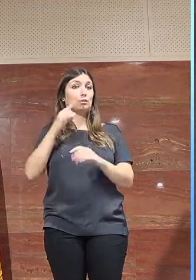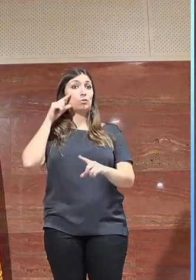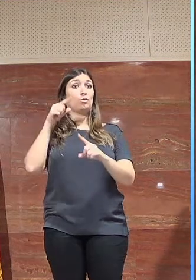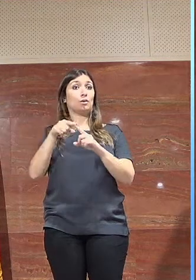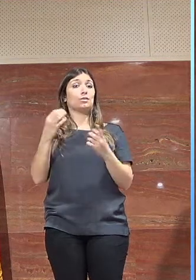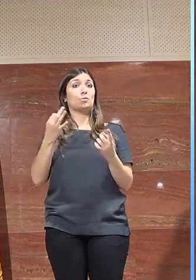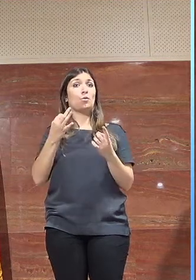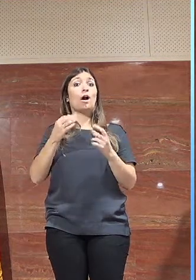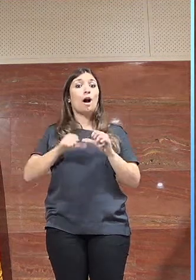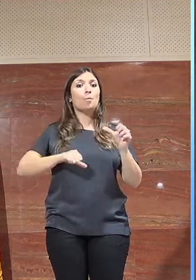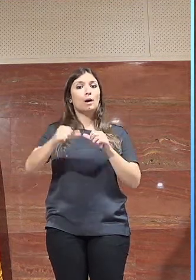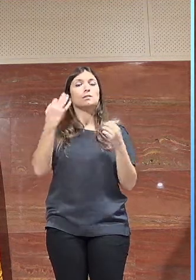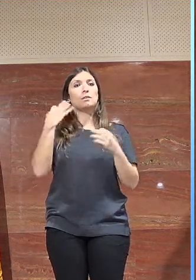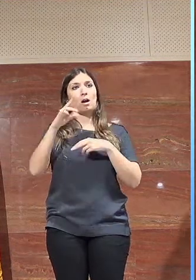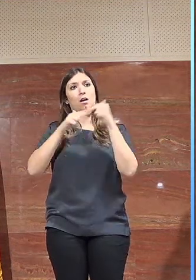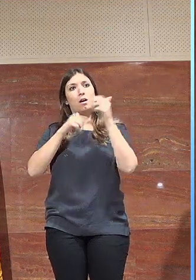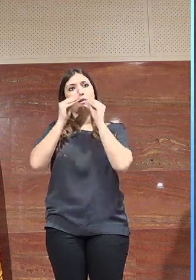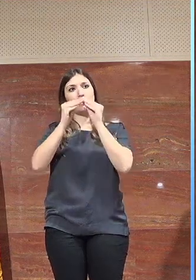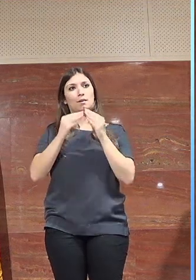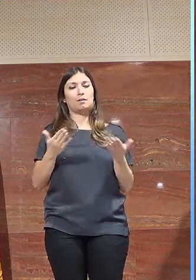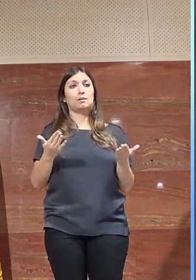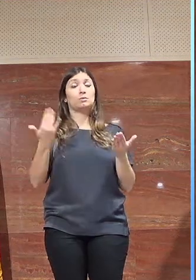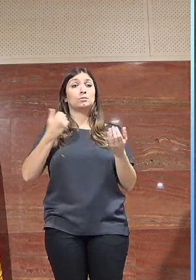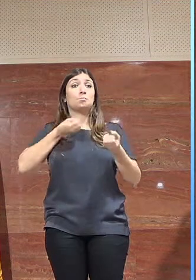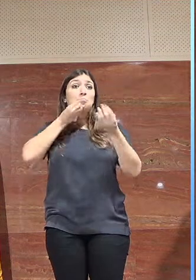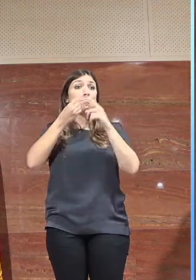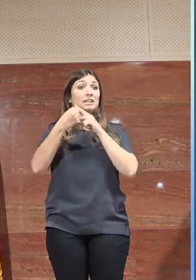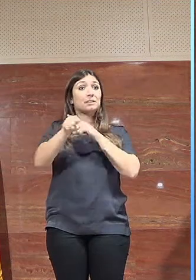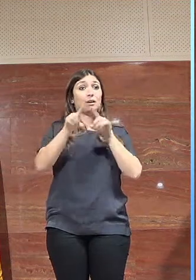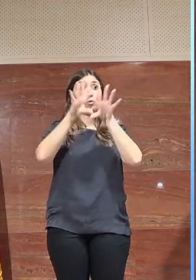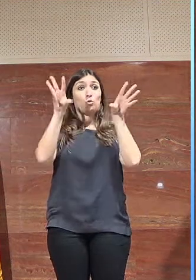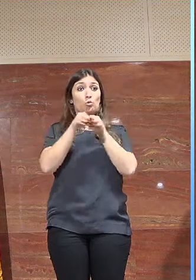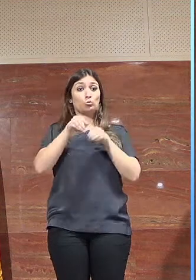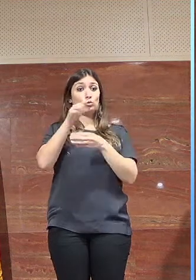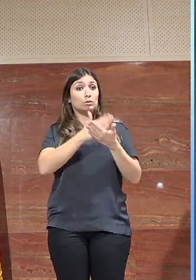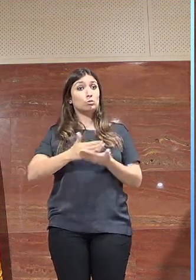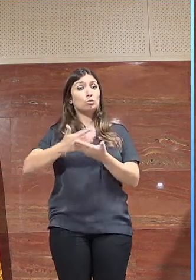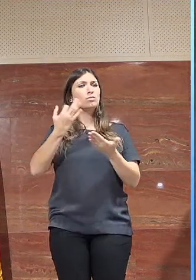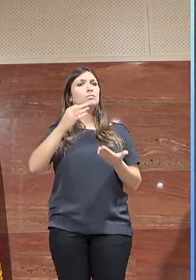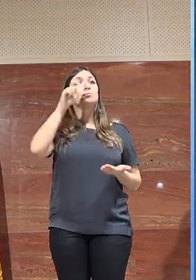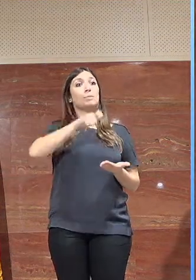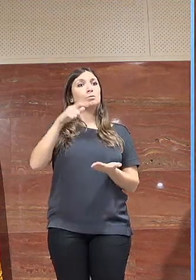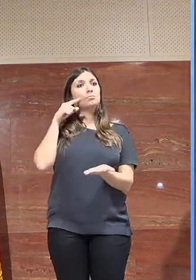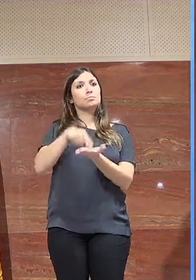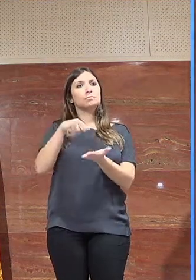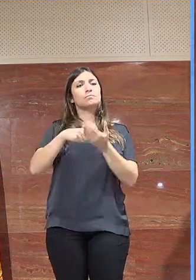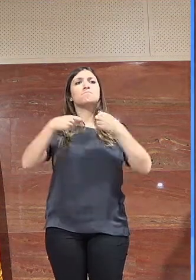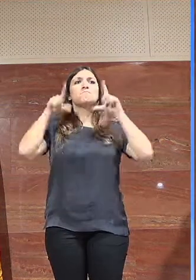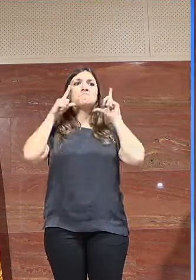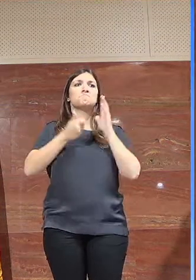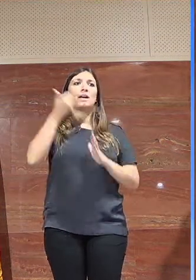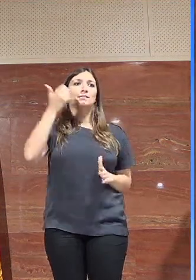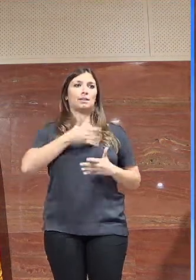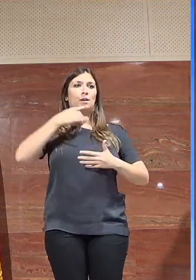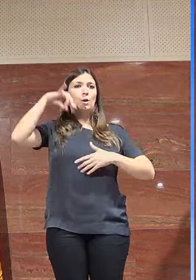poder construirlo, ¿no? Digamos que parte del mensaje y de la conclusión del estudio es que las personas reclaman un mayor protagonismo en la generación